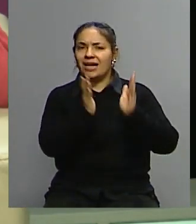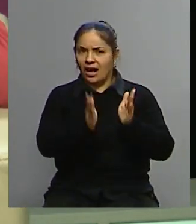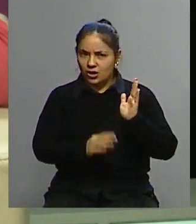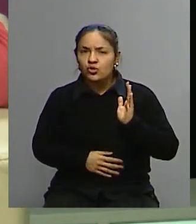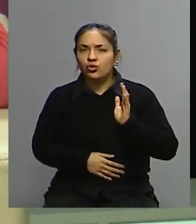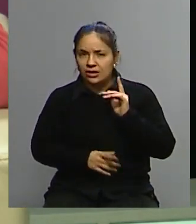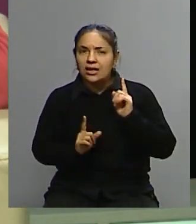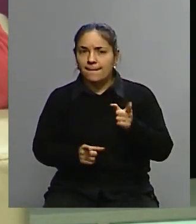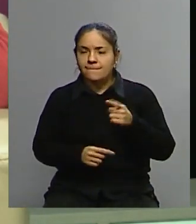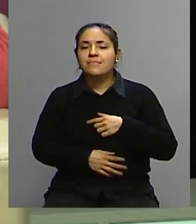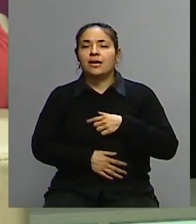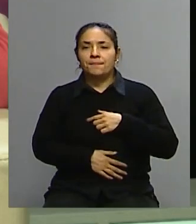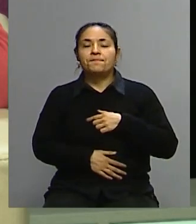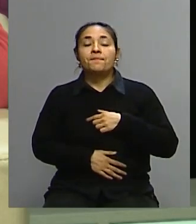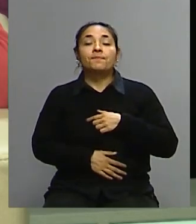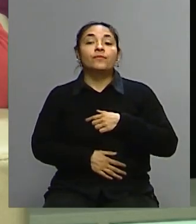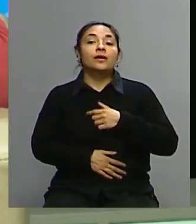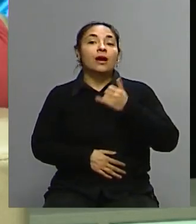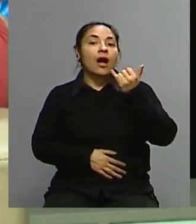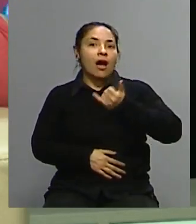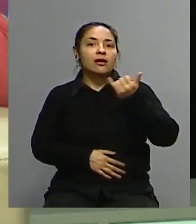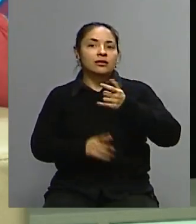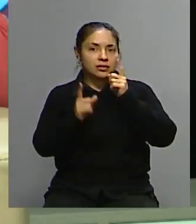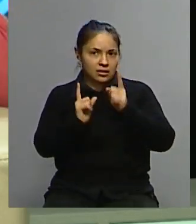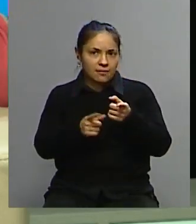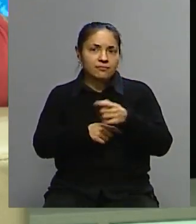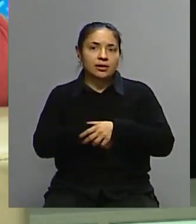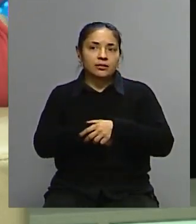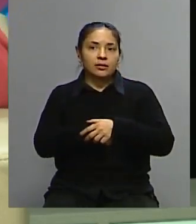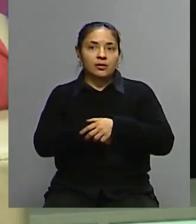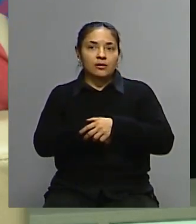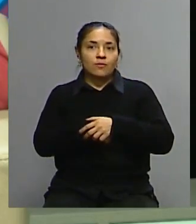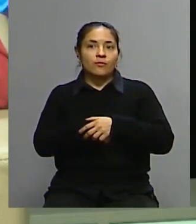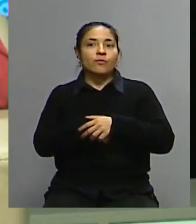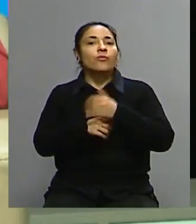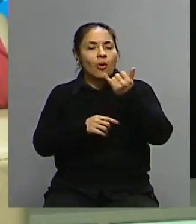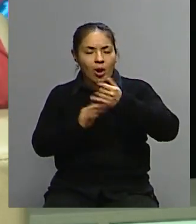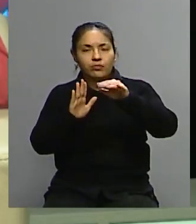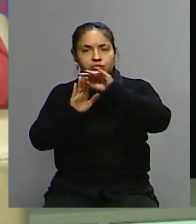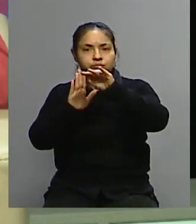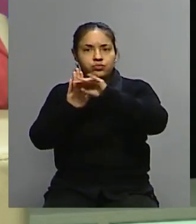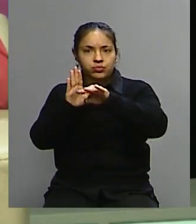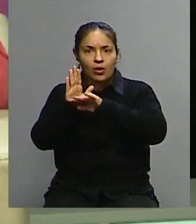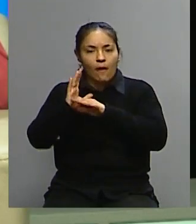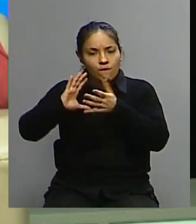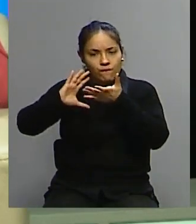Tenemos también acá muchísimas, existe una tipificación de tipos de